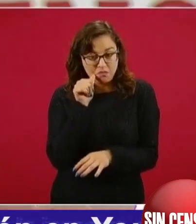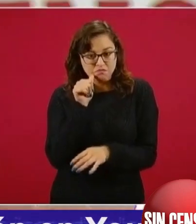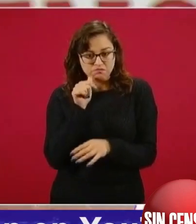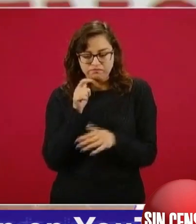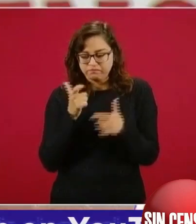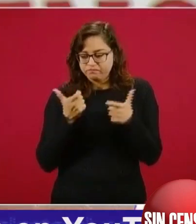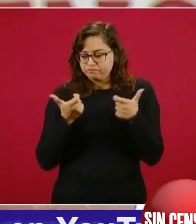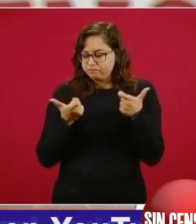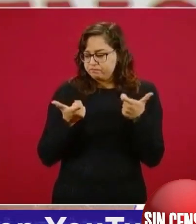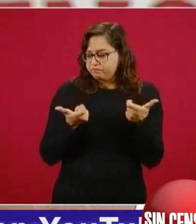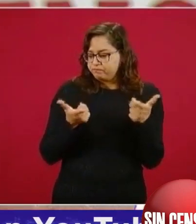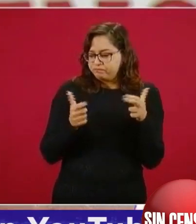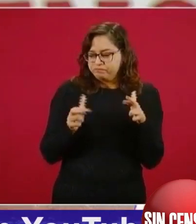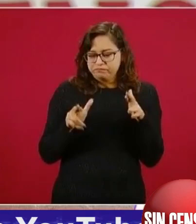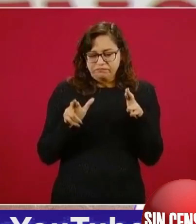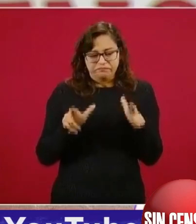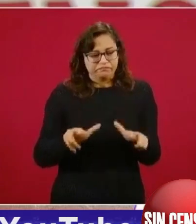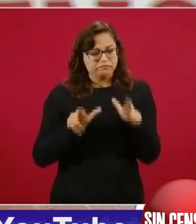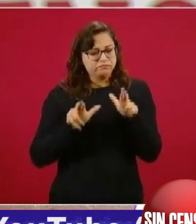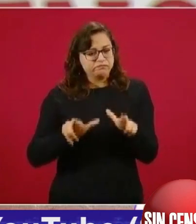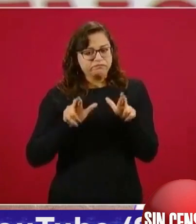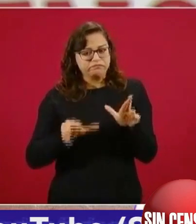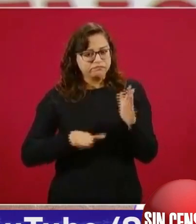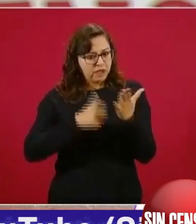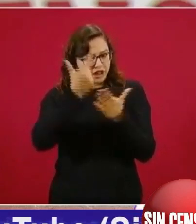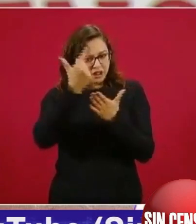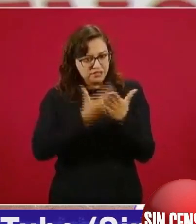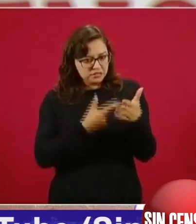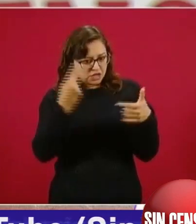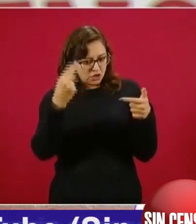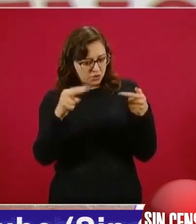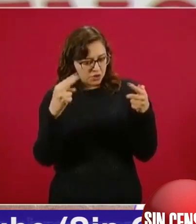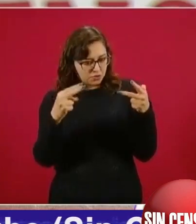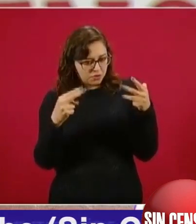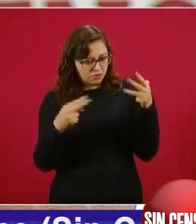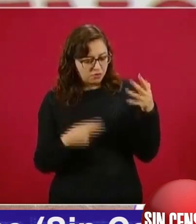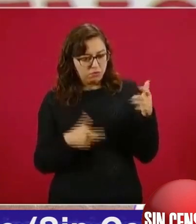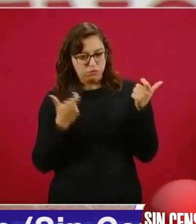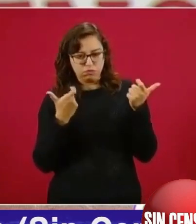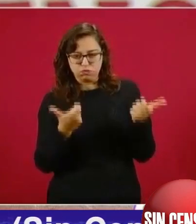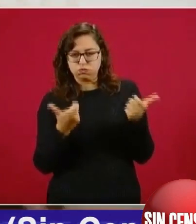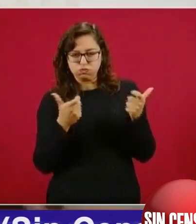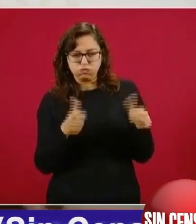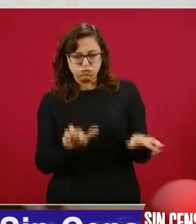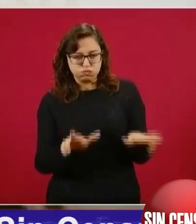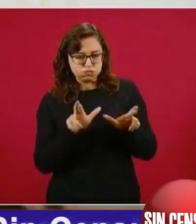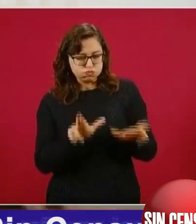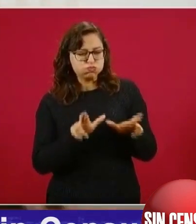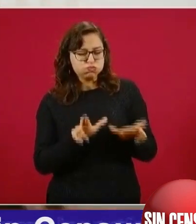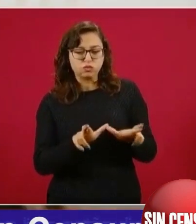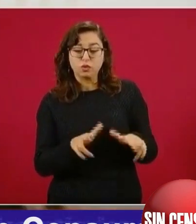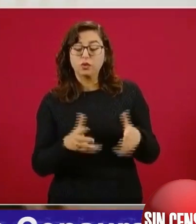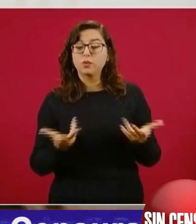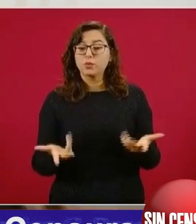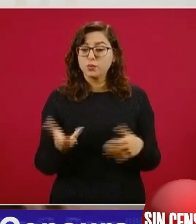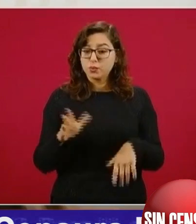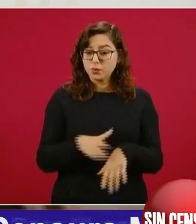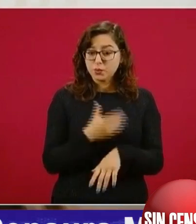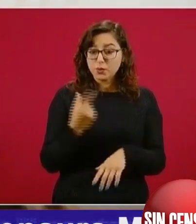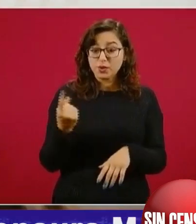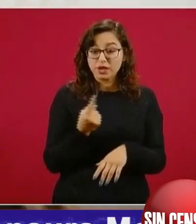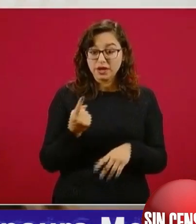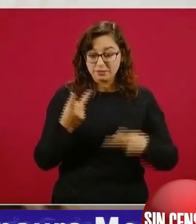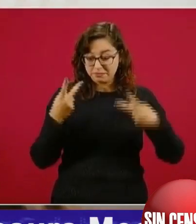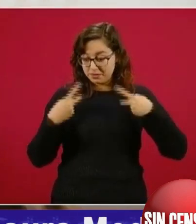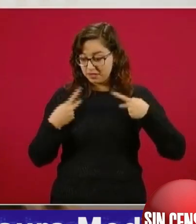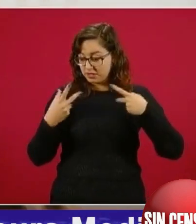empezaron a aparecer en las listas de los hombres más ricos del mundo, porque se trasladaron, se transfirieron bienes del